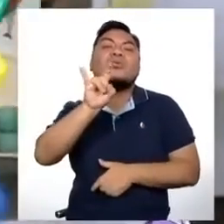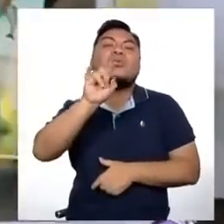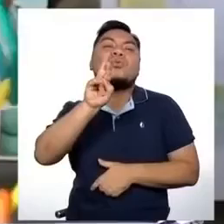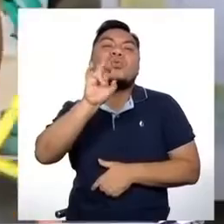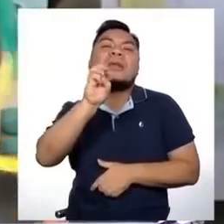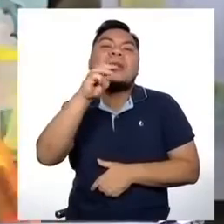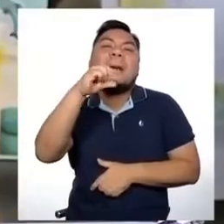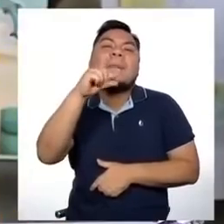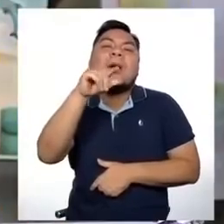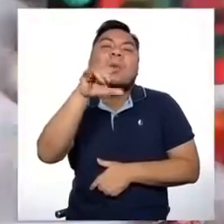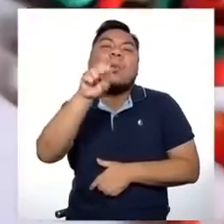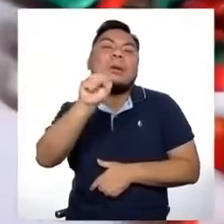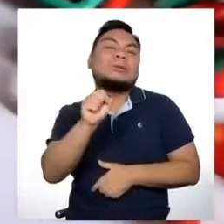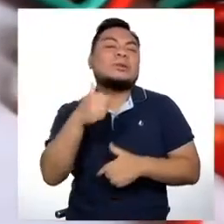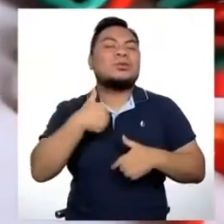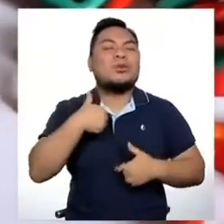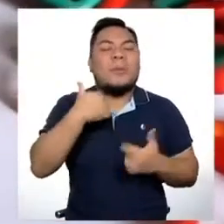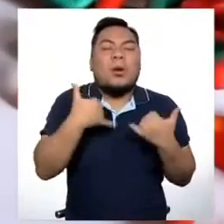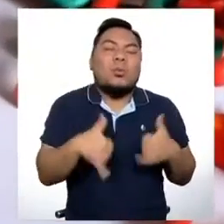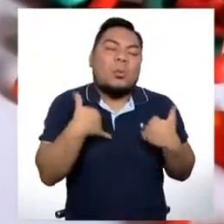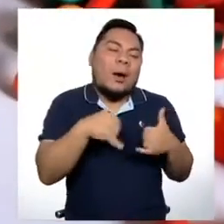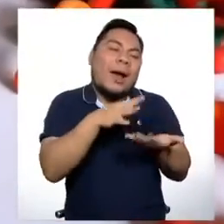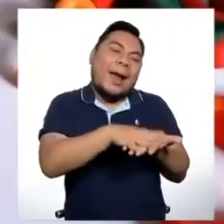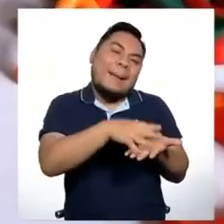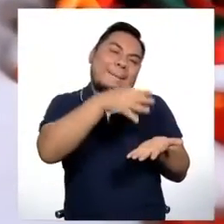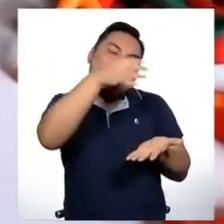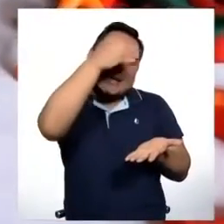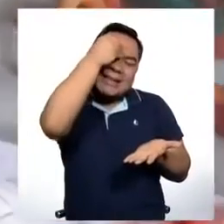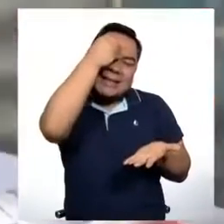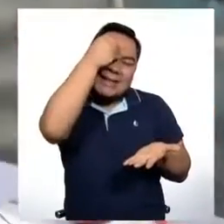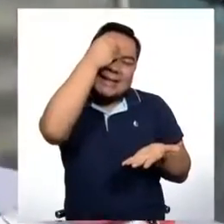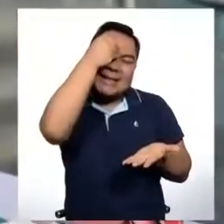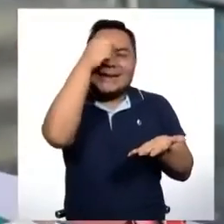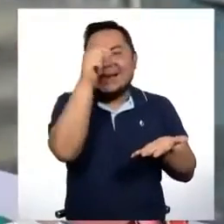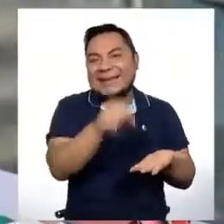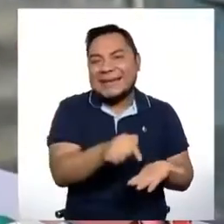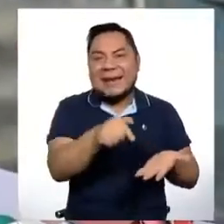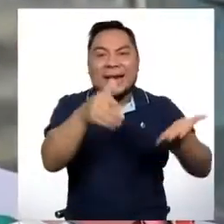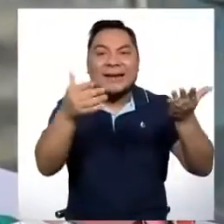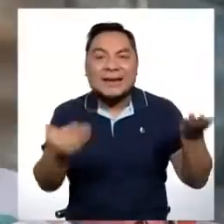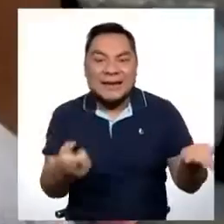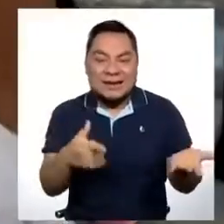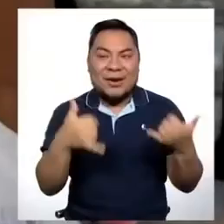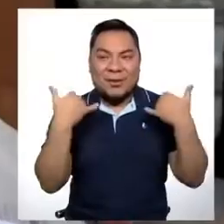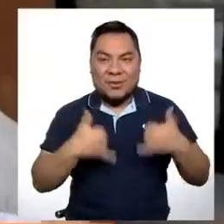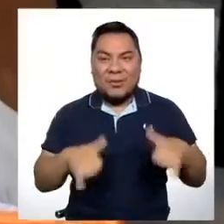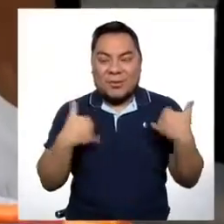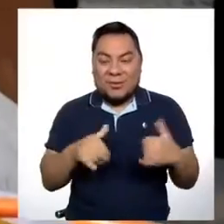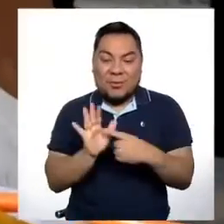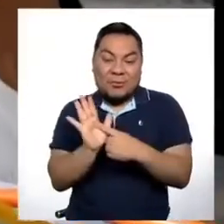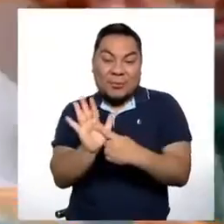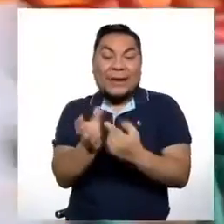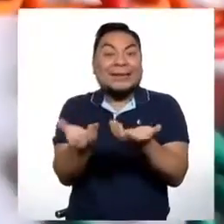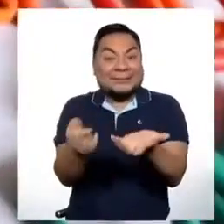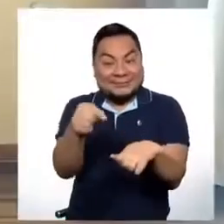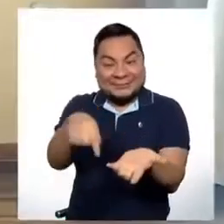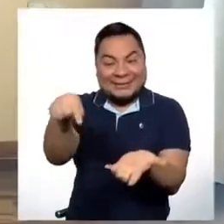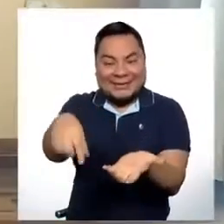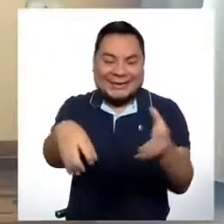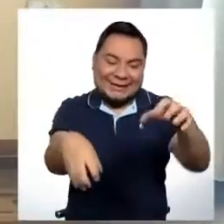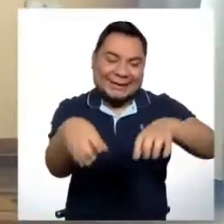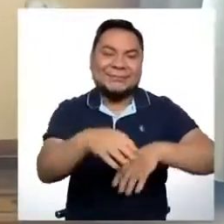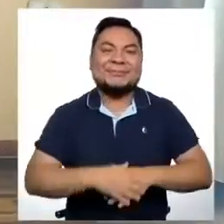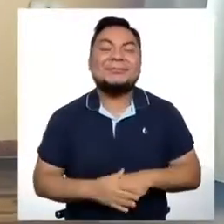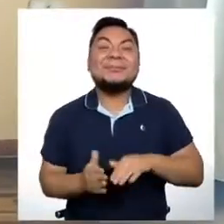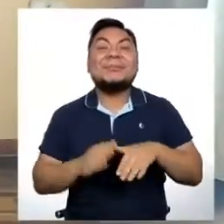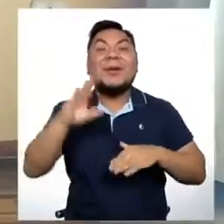gusta jugar, aprender con estas figuras.